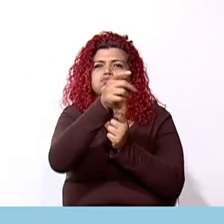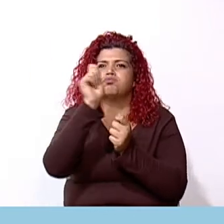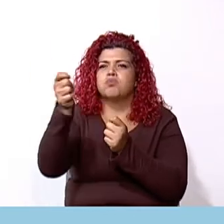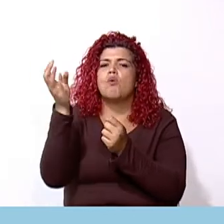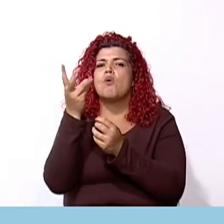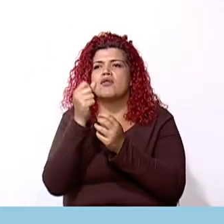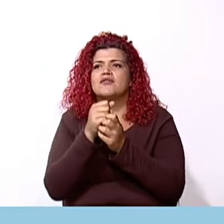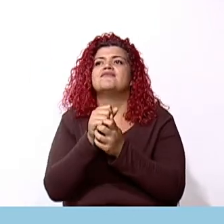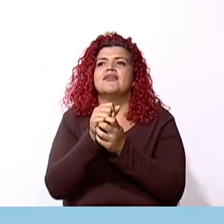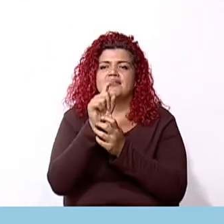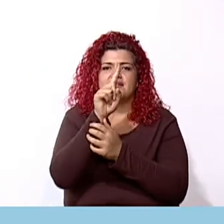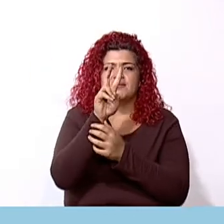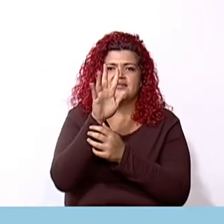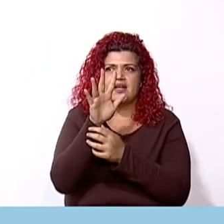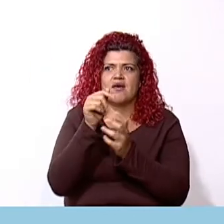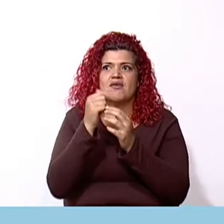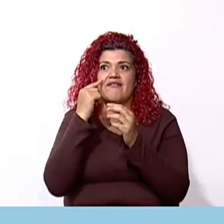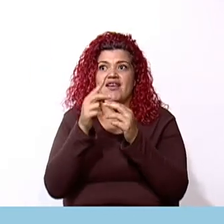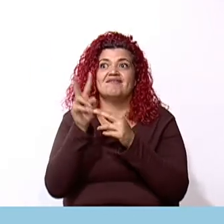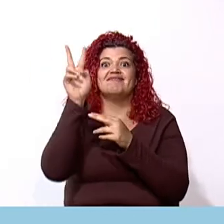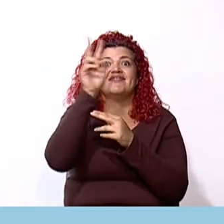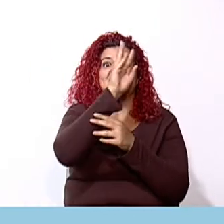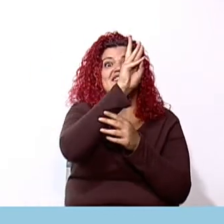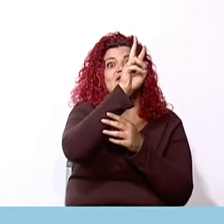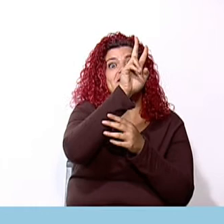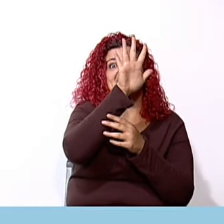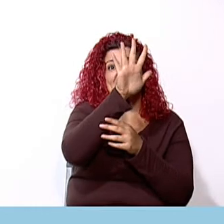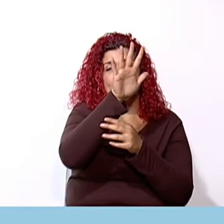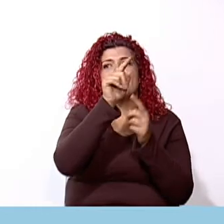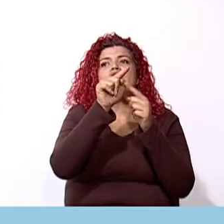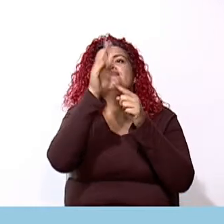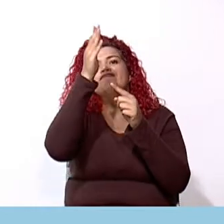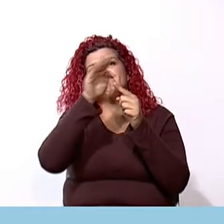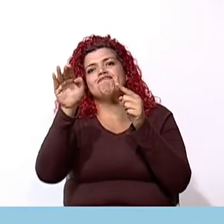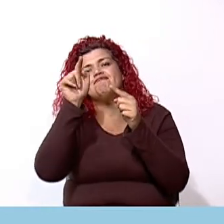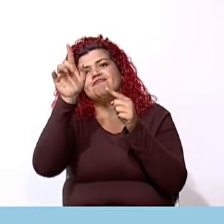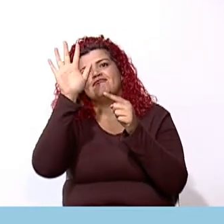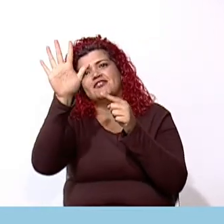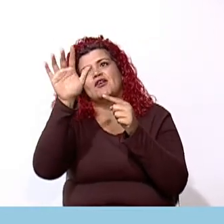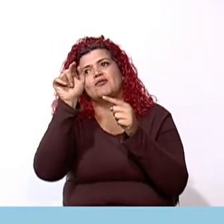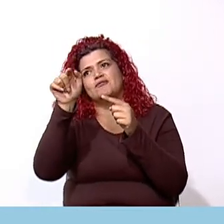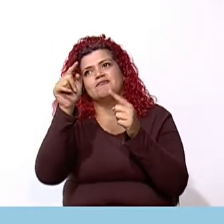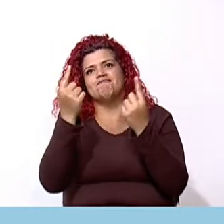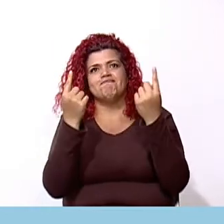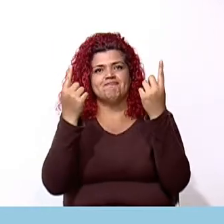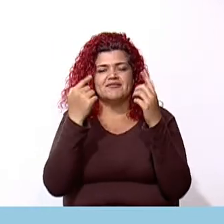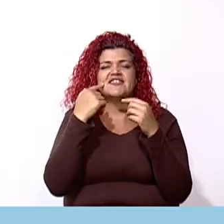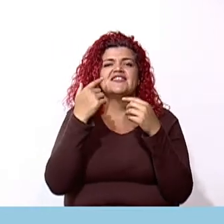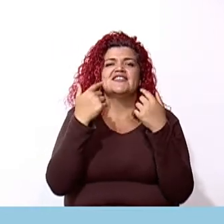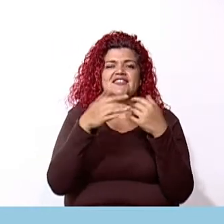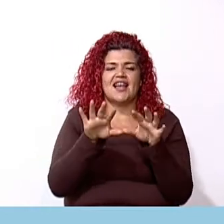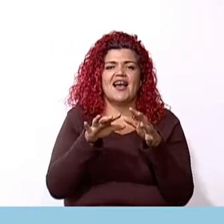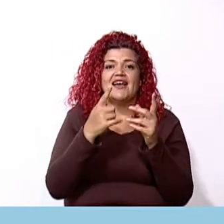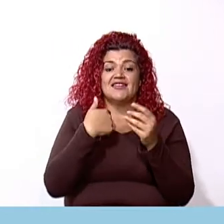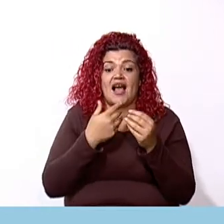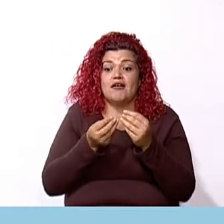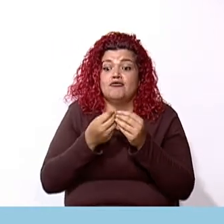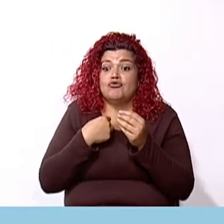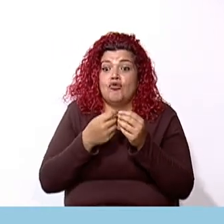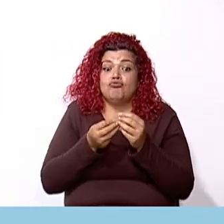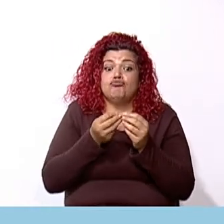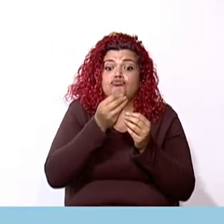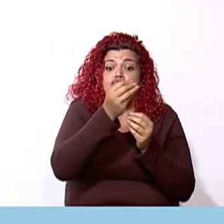dos términos arriba que ya conocíamos, dividendo y divisor. Es decir, que al repartir